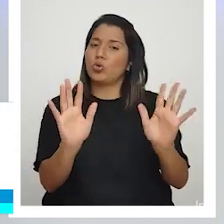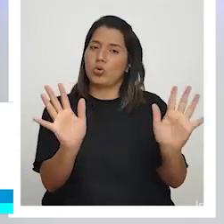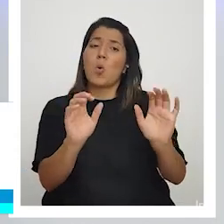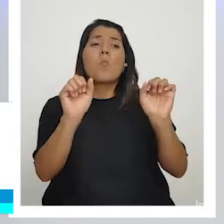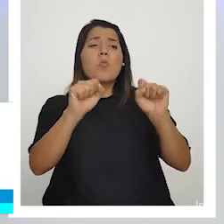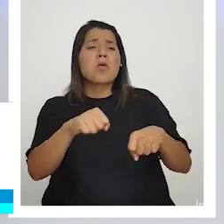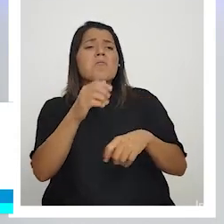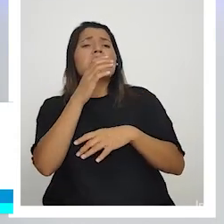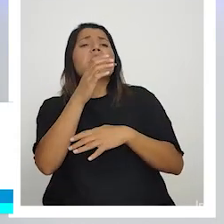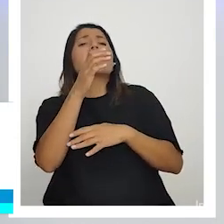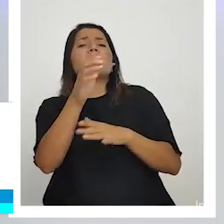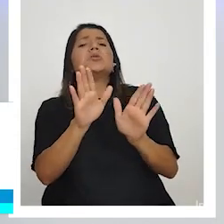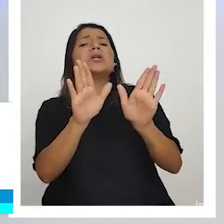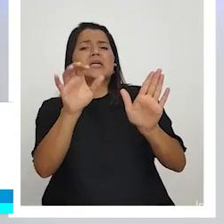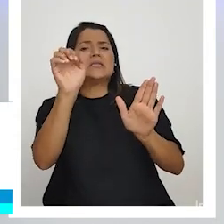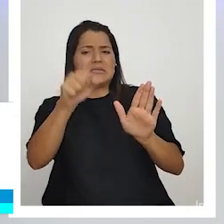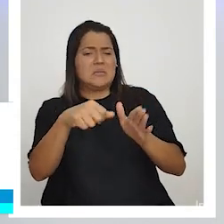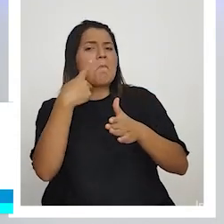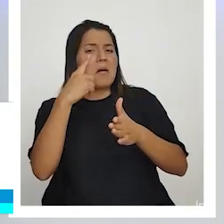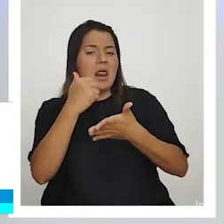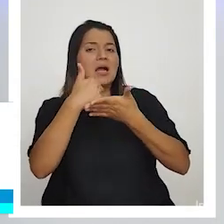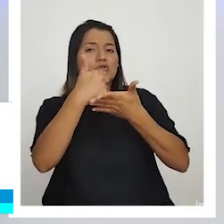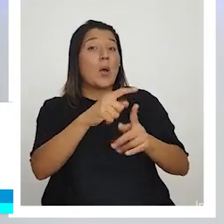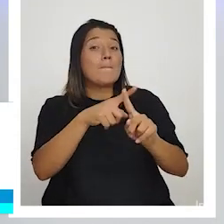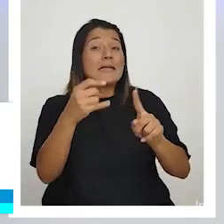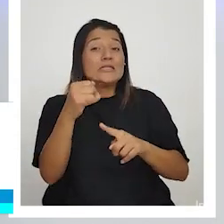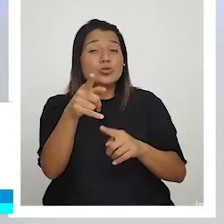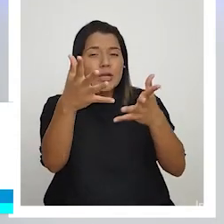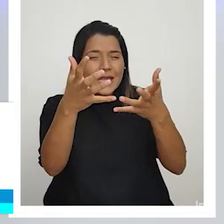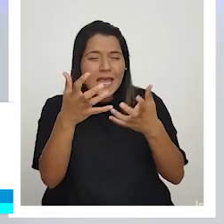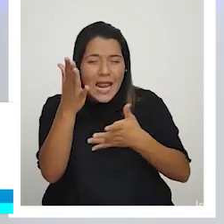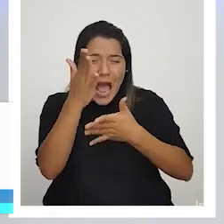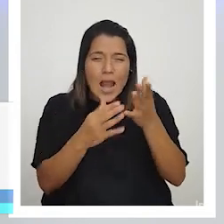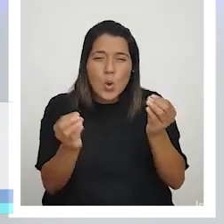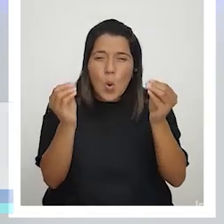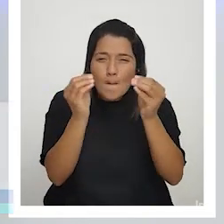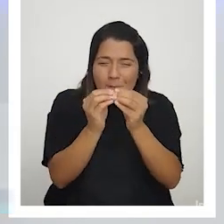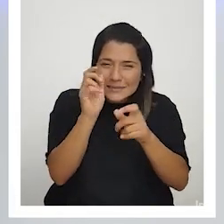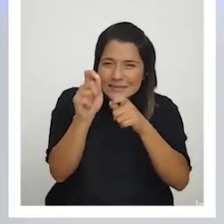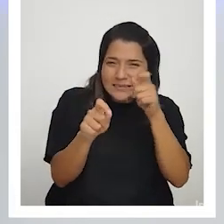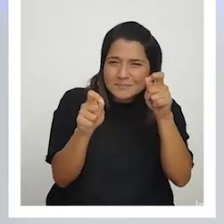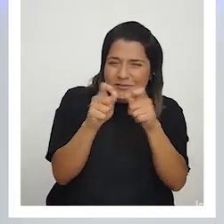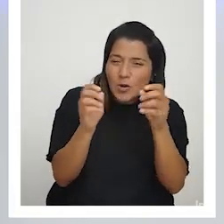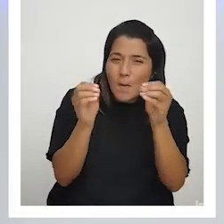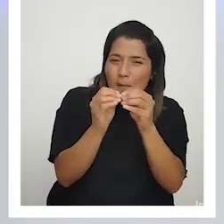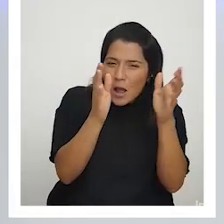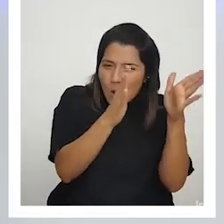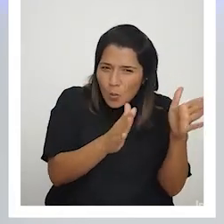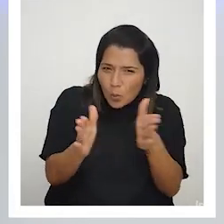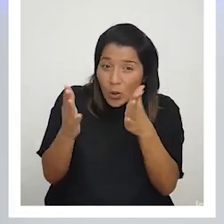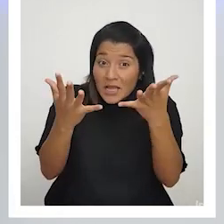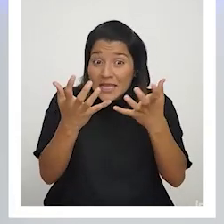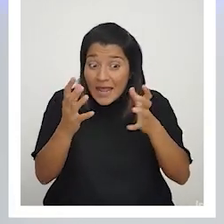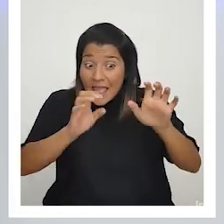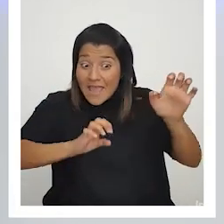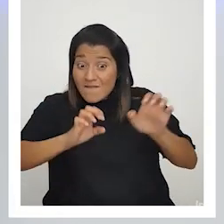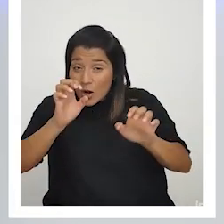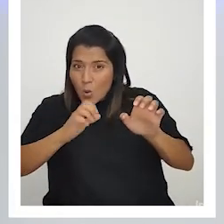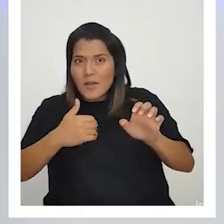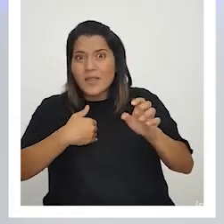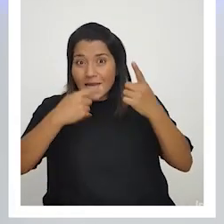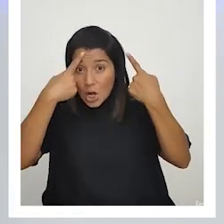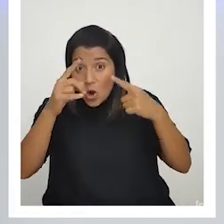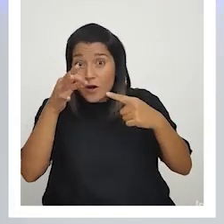algo más estructurado y queremos ver y medir con el tiempo y ver un proceso, sí tenemos que acudir a una asesoría